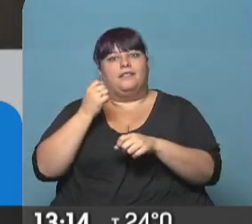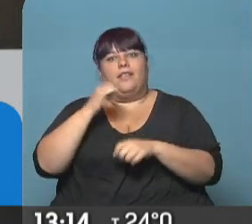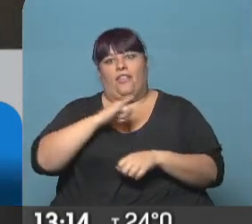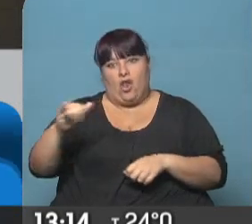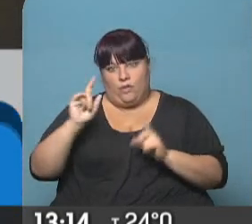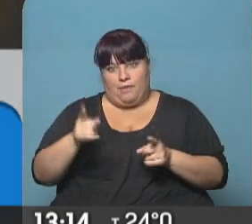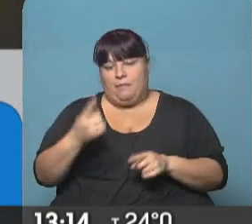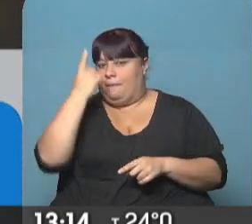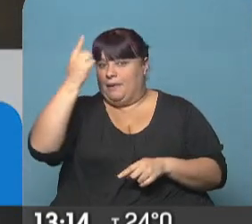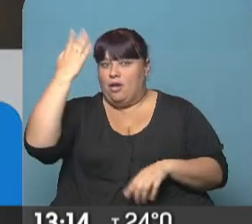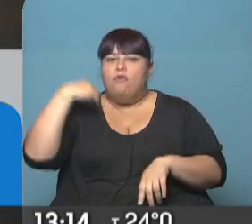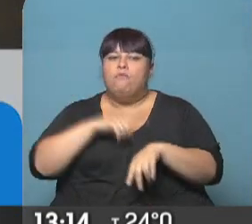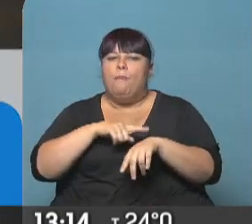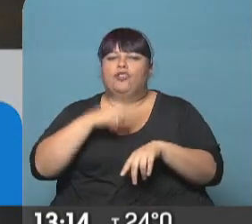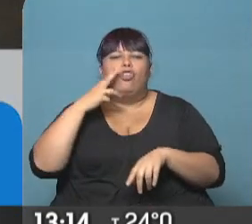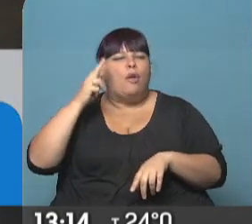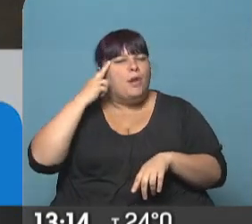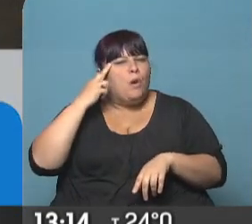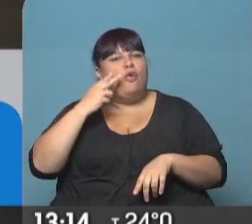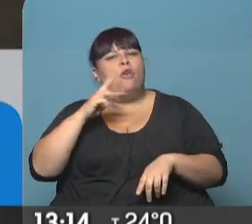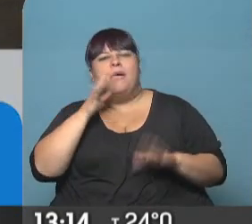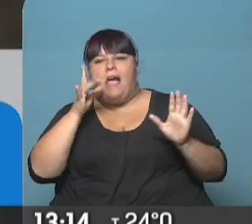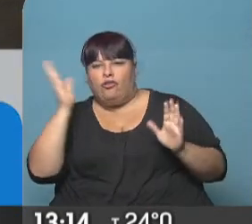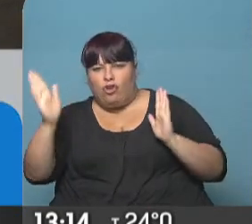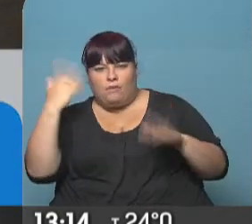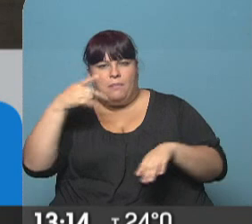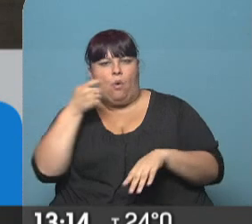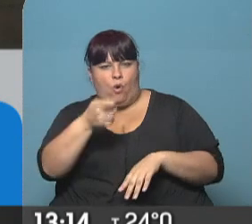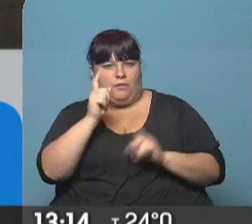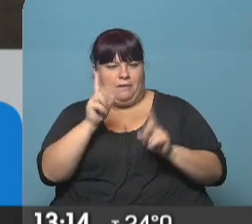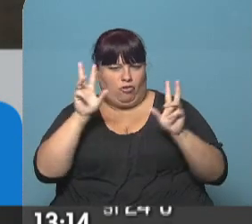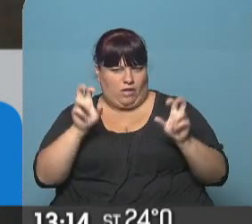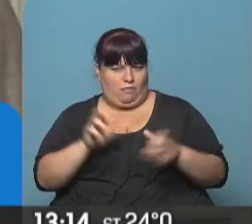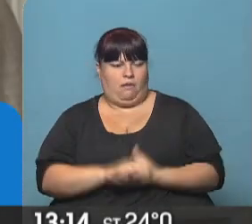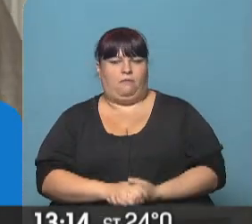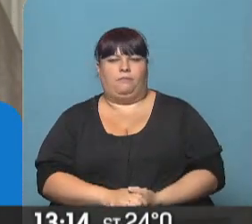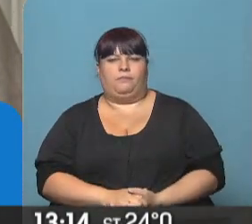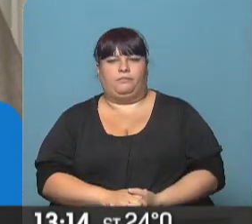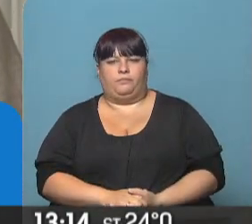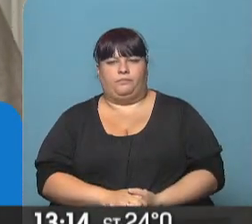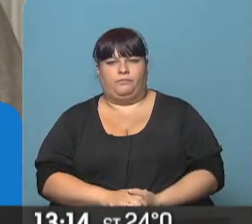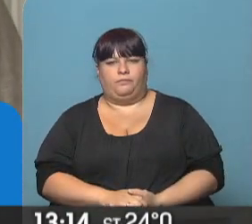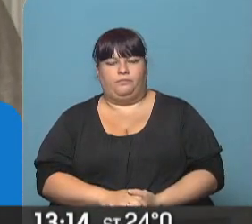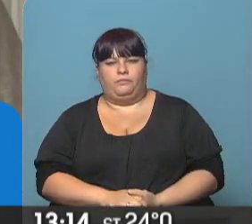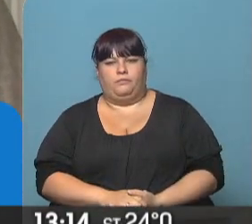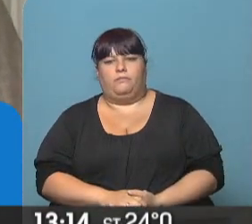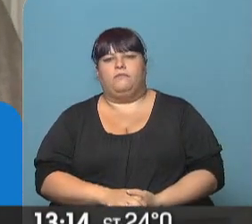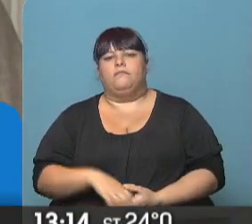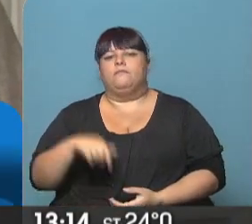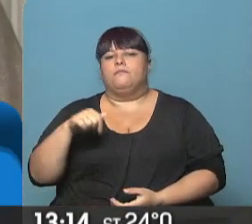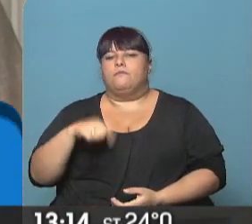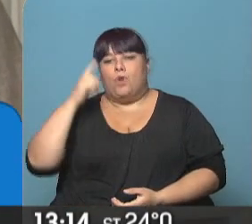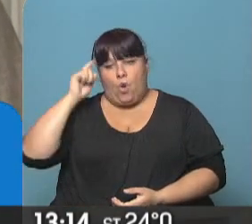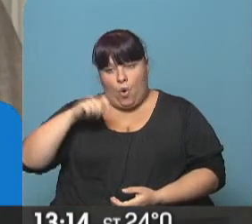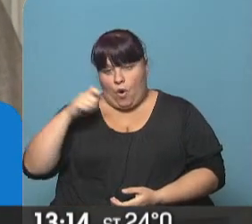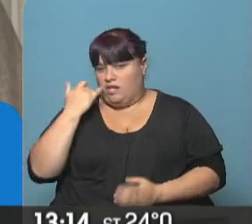denuncia primaria en el momento del 2009 y 2014, cuando fuera procesado por la misma causa. O sea, acá el juez